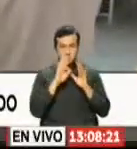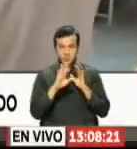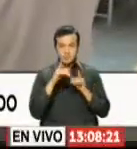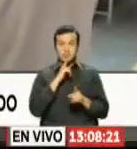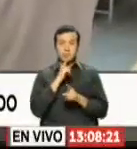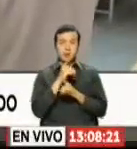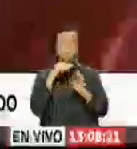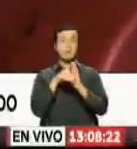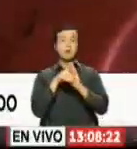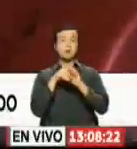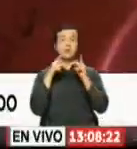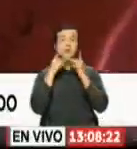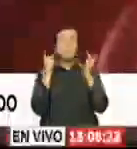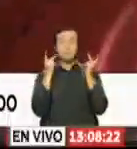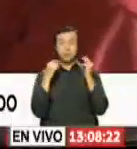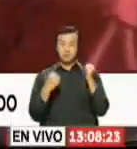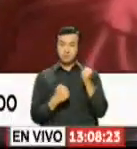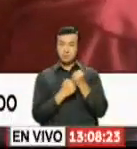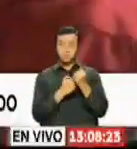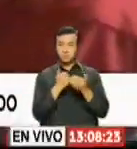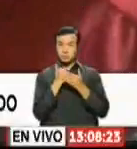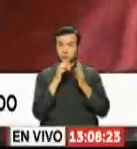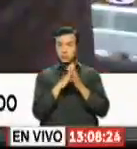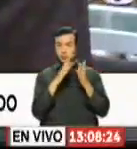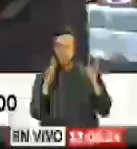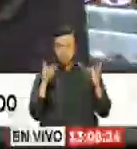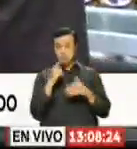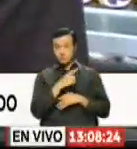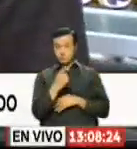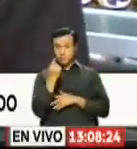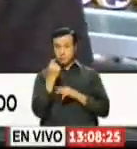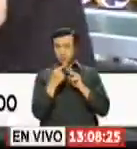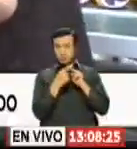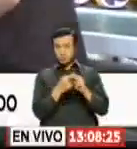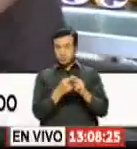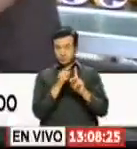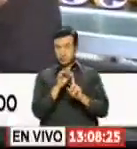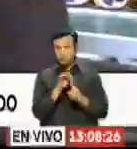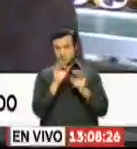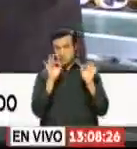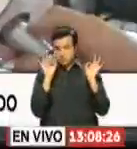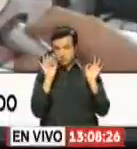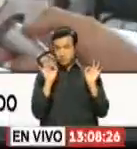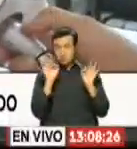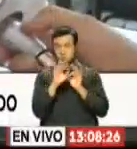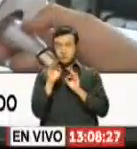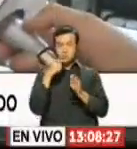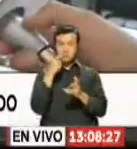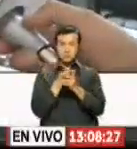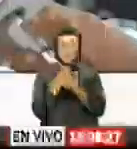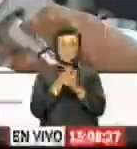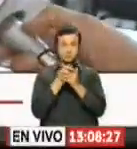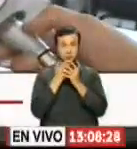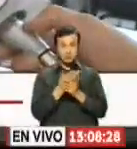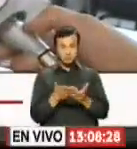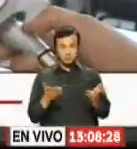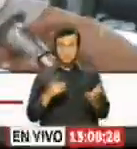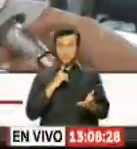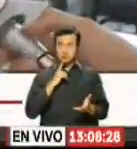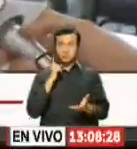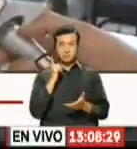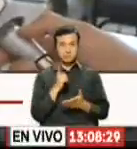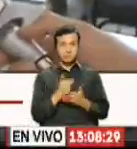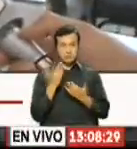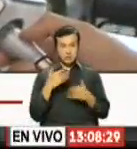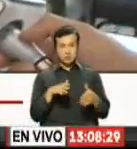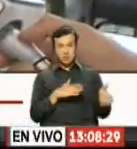que la banca pública ha sido un aporte significativo a través de préstamos con tasas preferenciales. Para poder comprar maquinaria, y sí, por supuesto